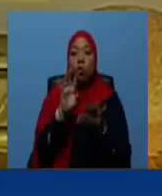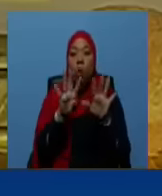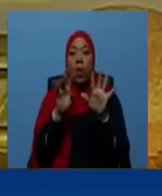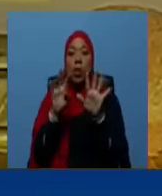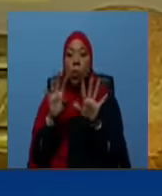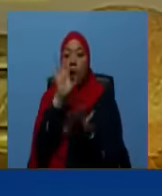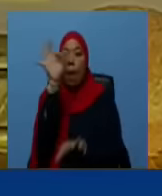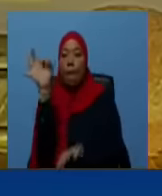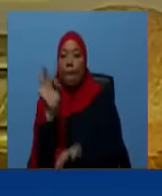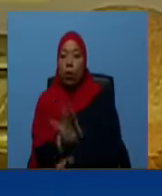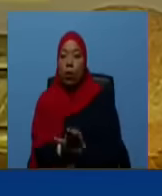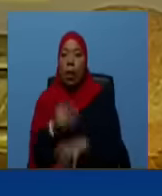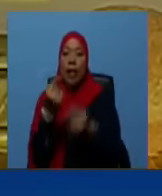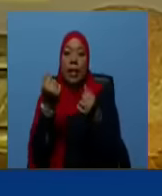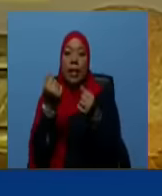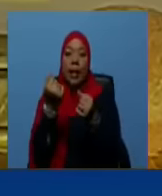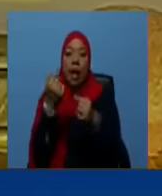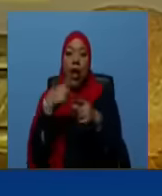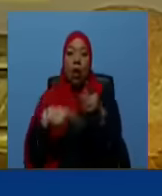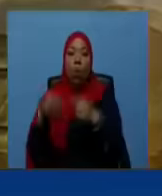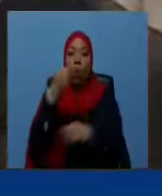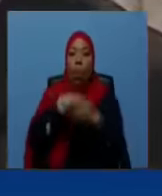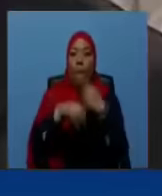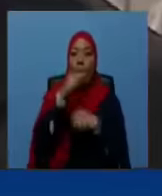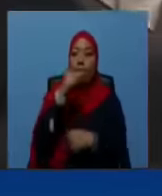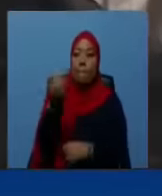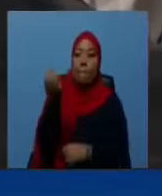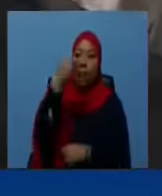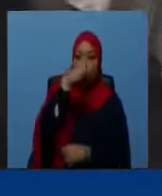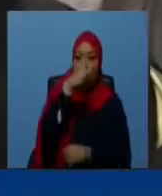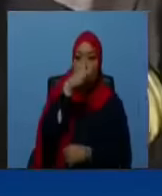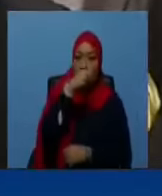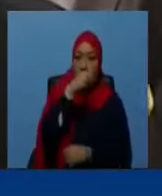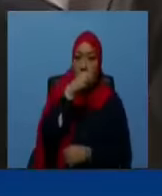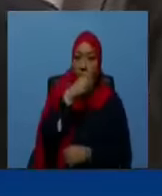8.99%. Datos exactos.